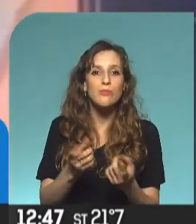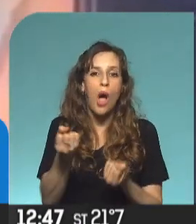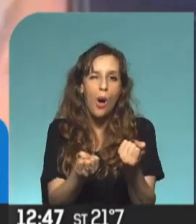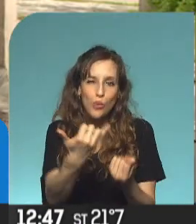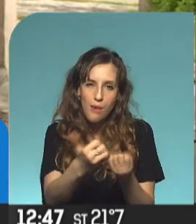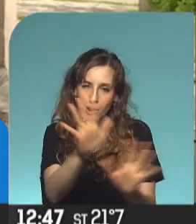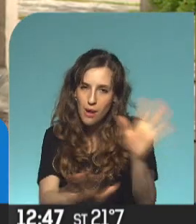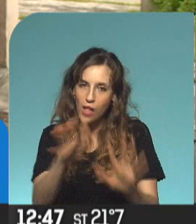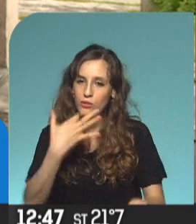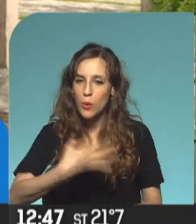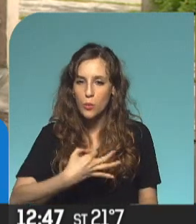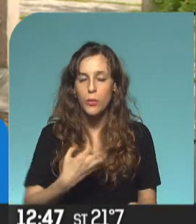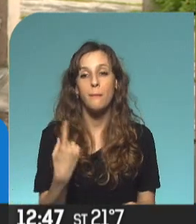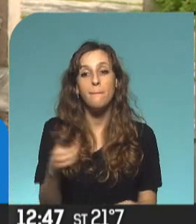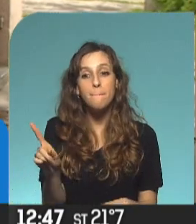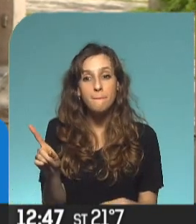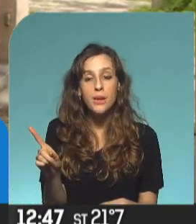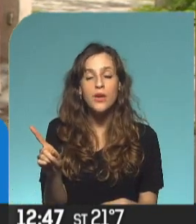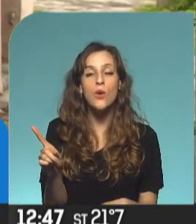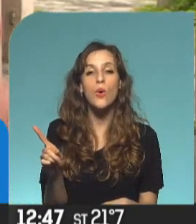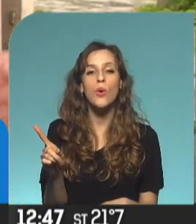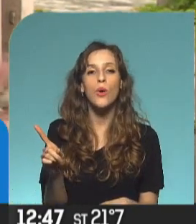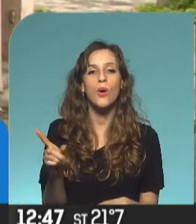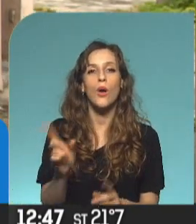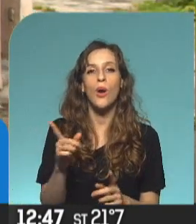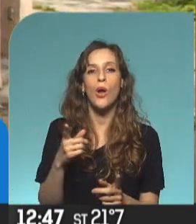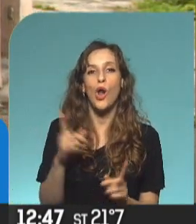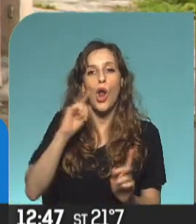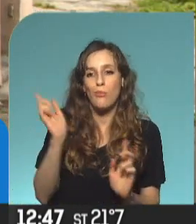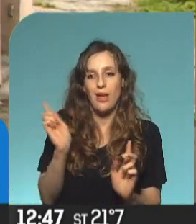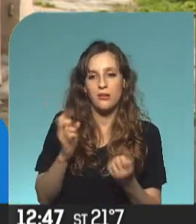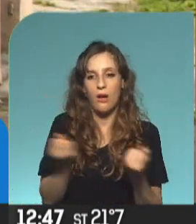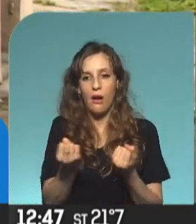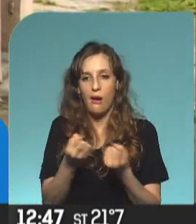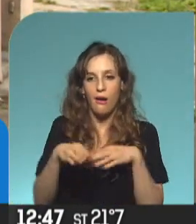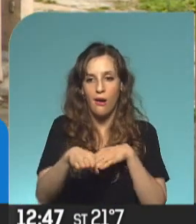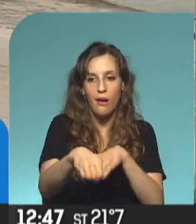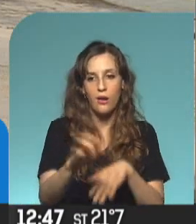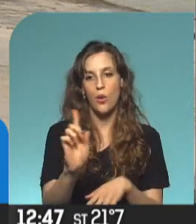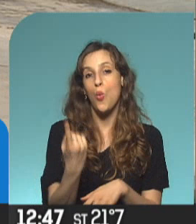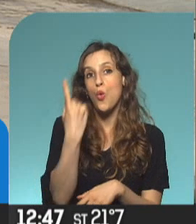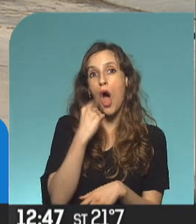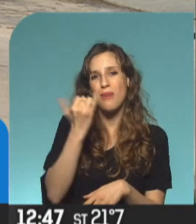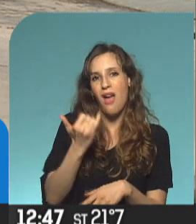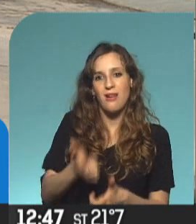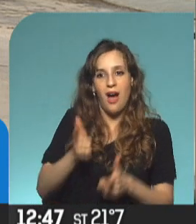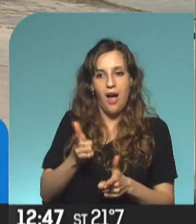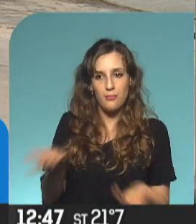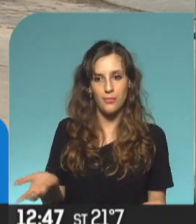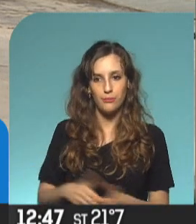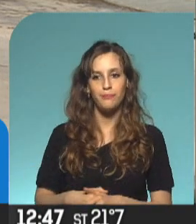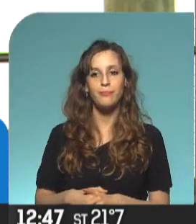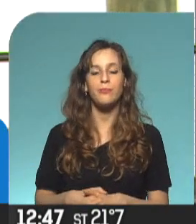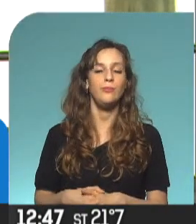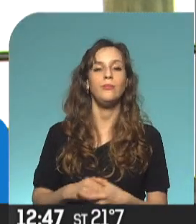a dudas. Pero a nadie se le ocurrió salir a correrlo. Pero ¿qué pasa? Uno estaba armado. Cada vecino tiene su